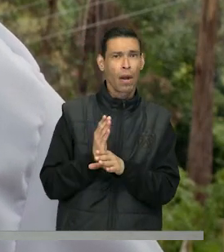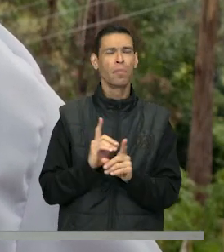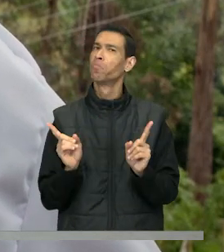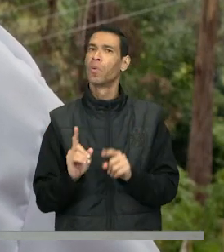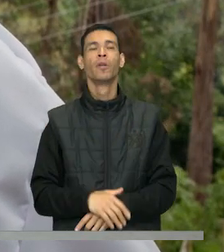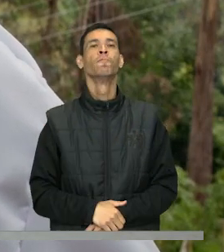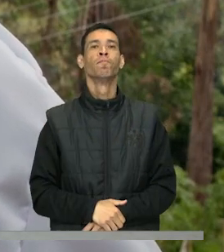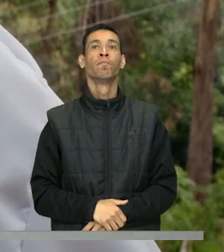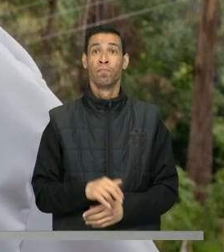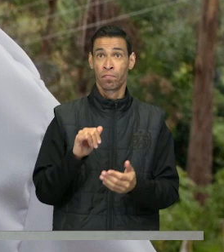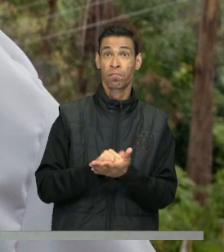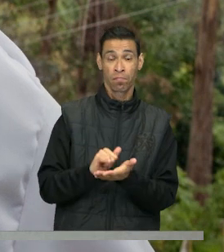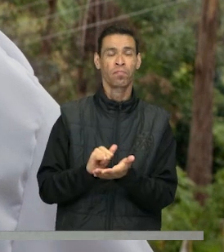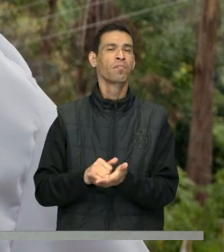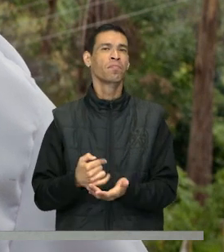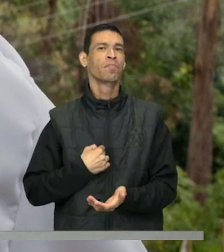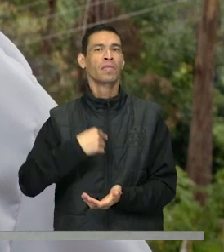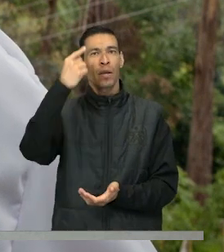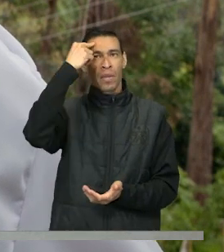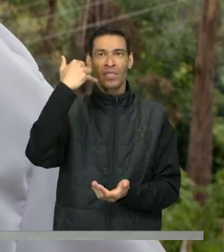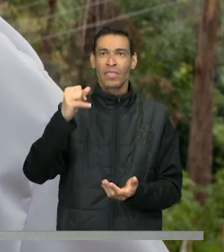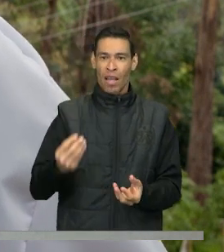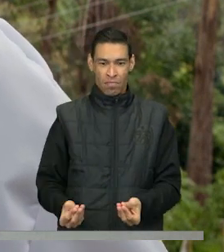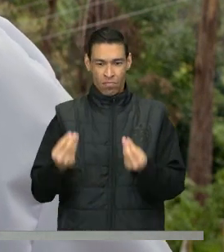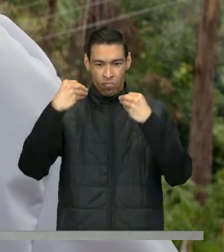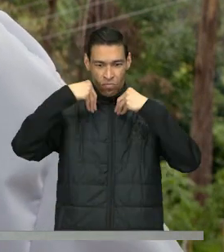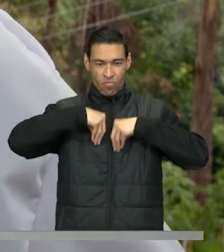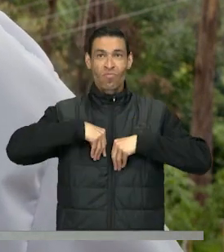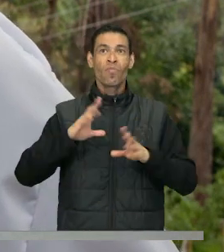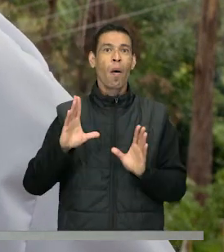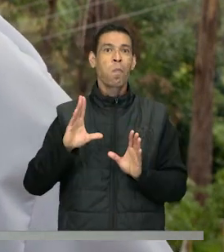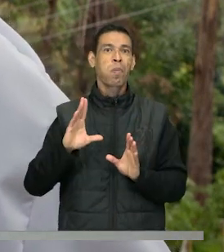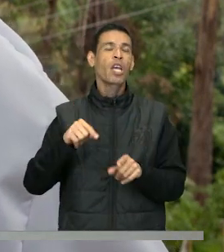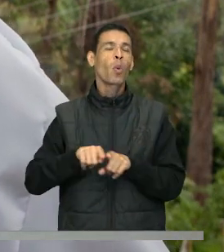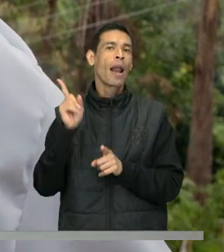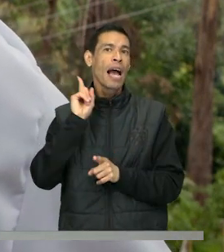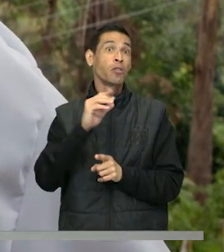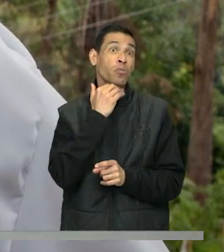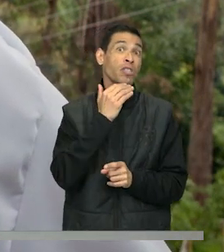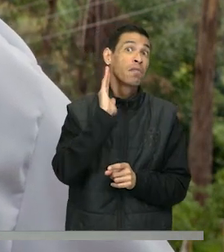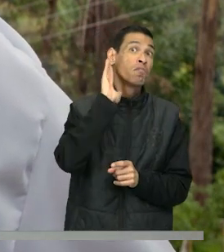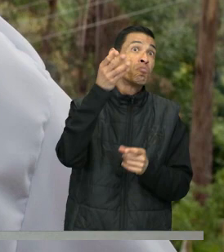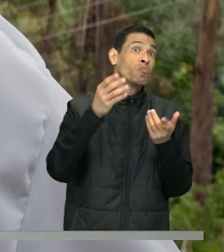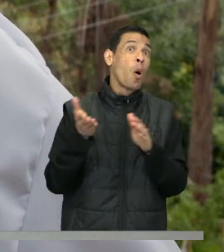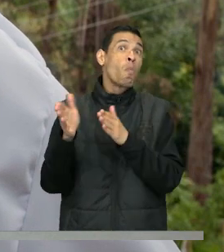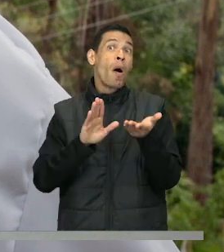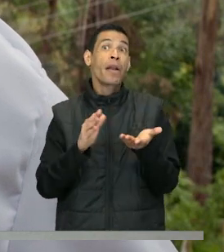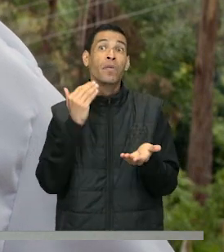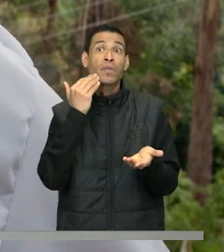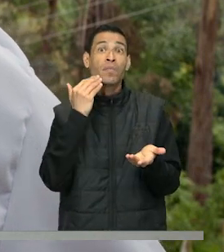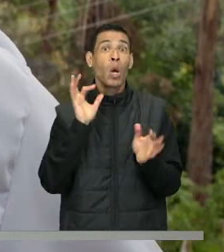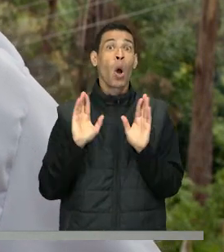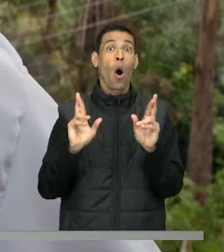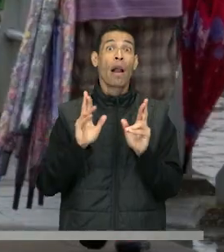creo que este ya es parte de mis años, no sé cuántos años vaya a vivir, pero espero que cuando llegue a viejito sea un viejito